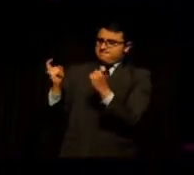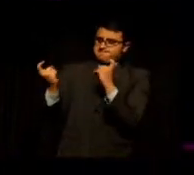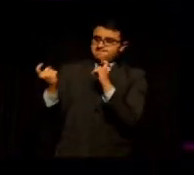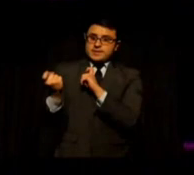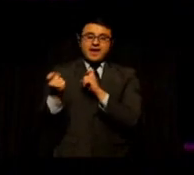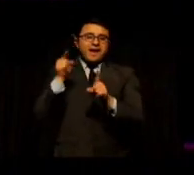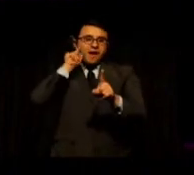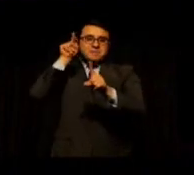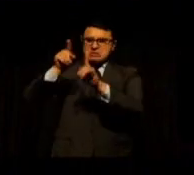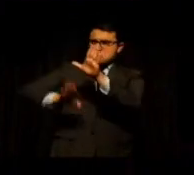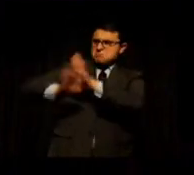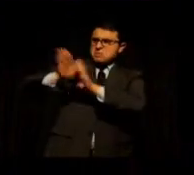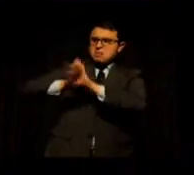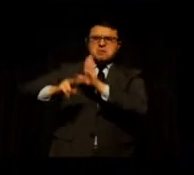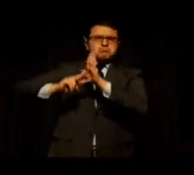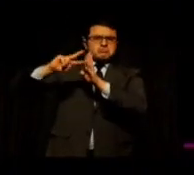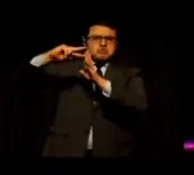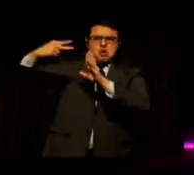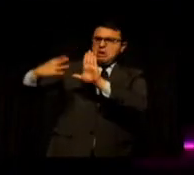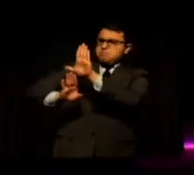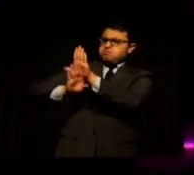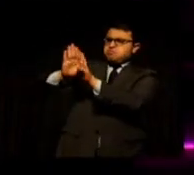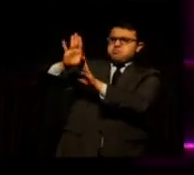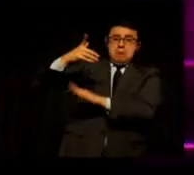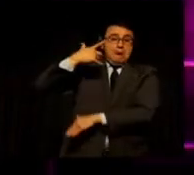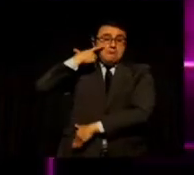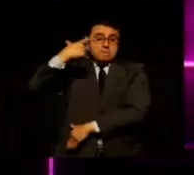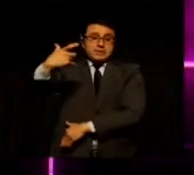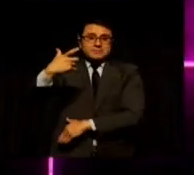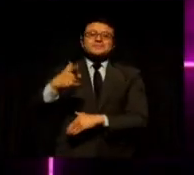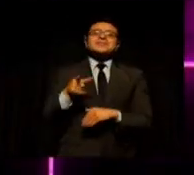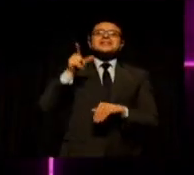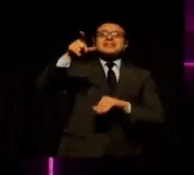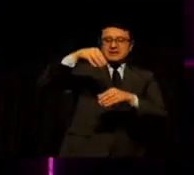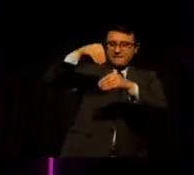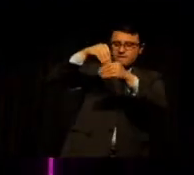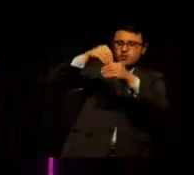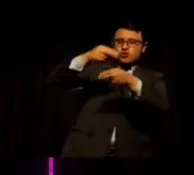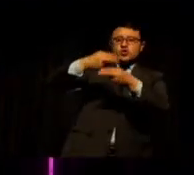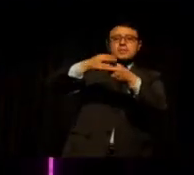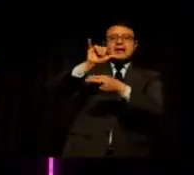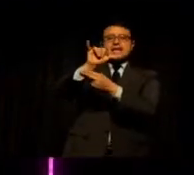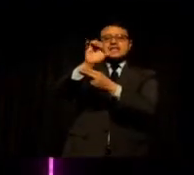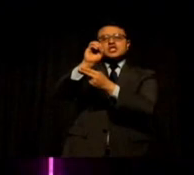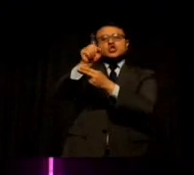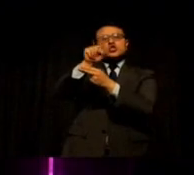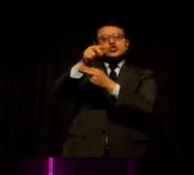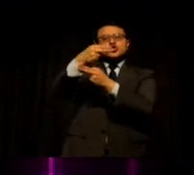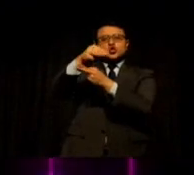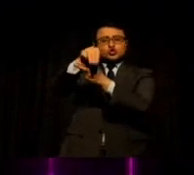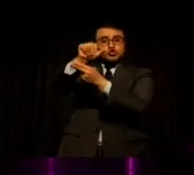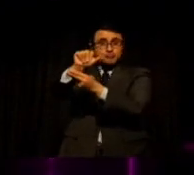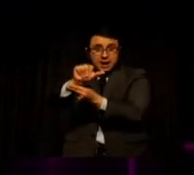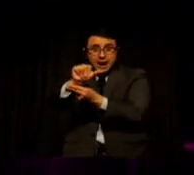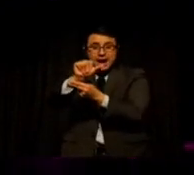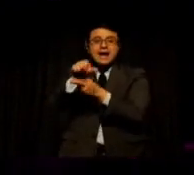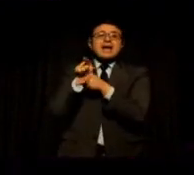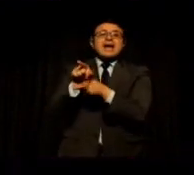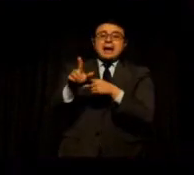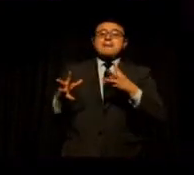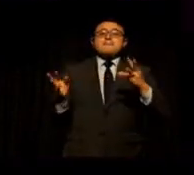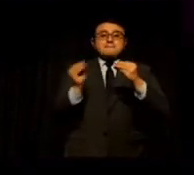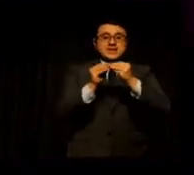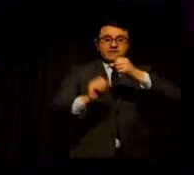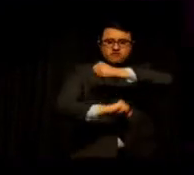material tecnología ahí ustedes hablaban de los fondos yosmar ahí ustedes hablaban del fortalecimiento